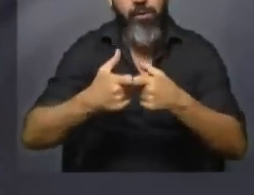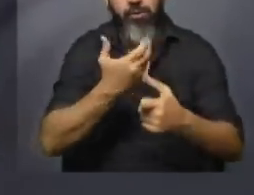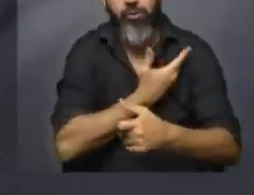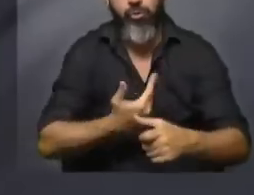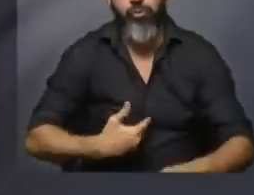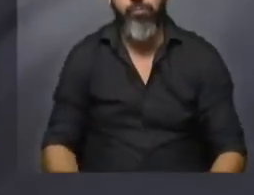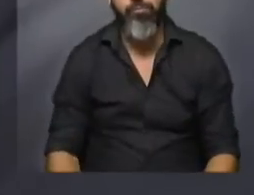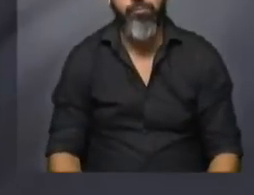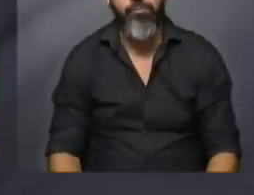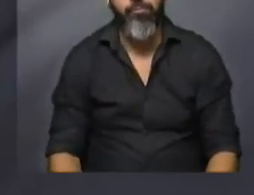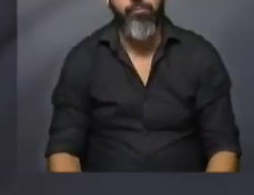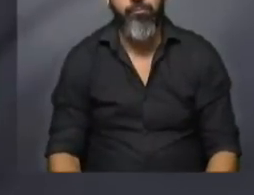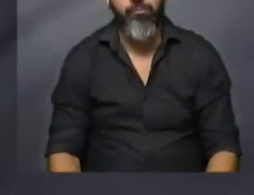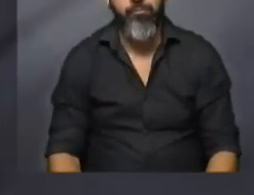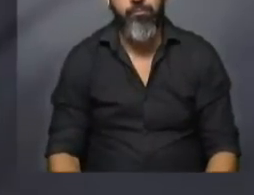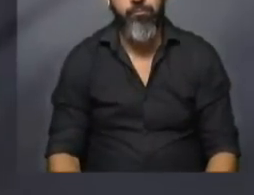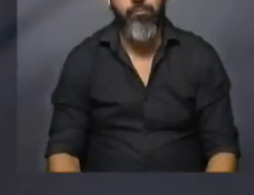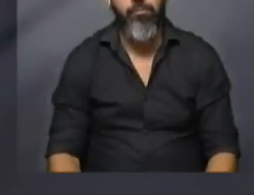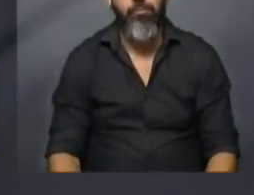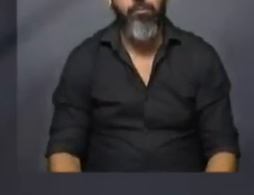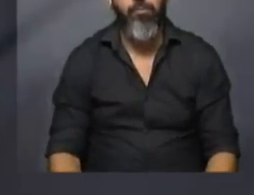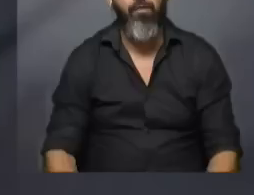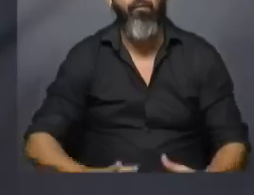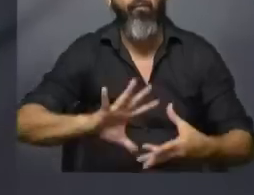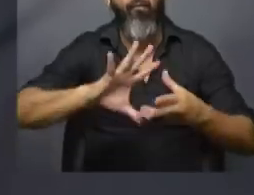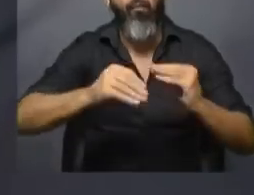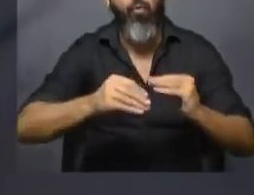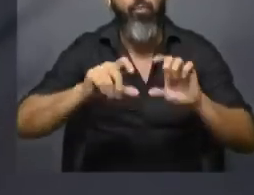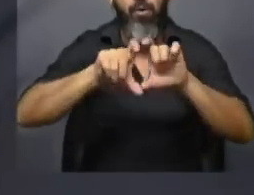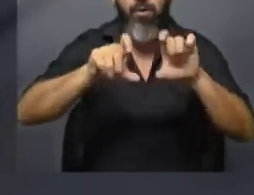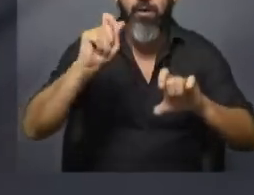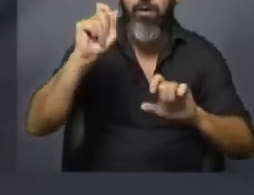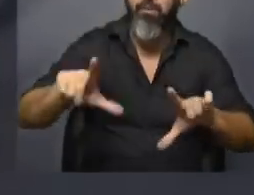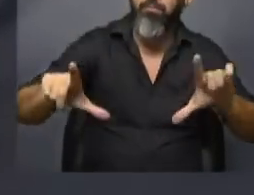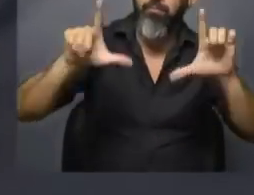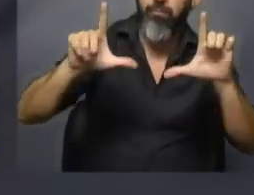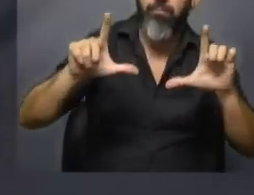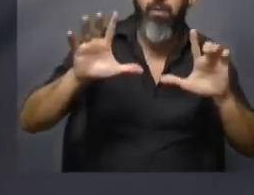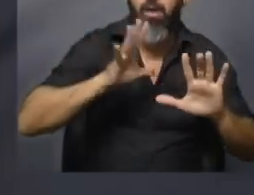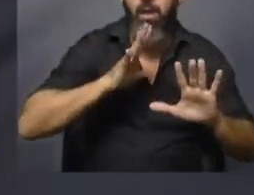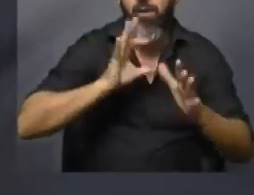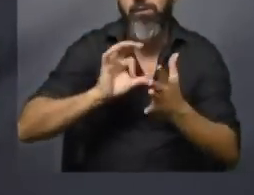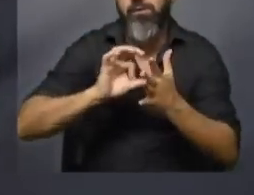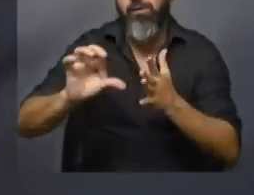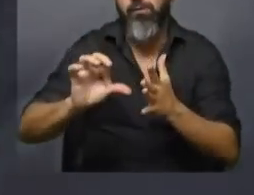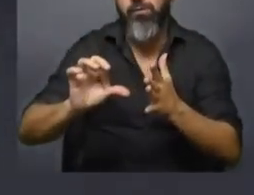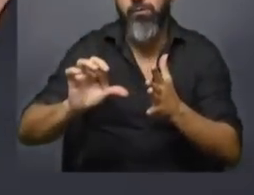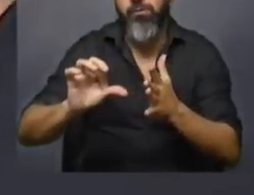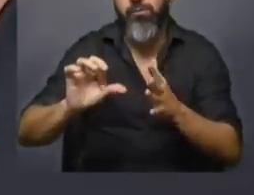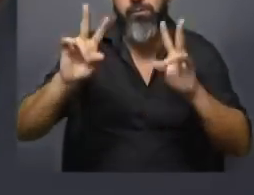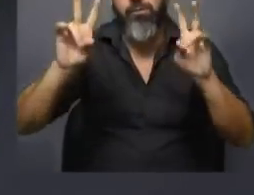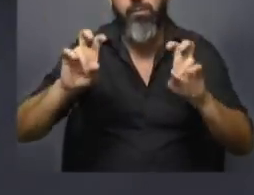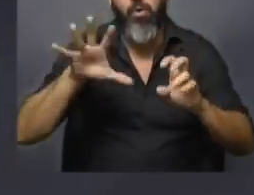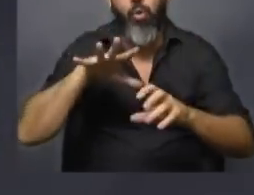luego los instrumentos de fórmulas electorales están al servicio de lo que significa